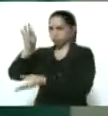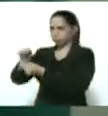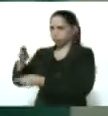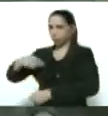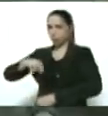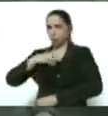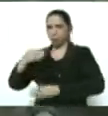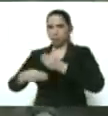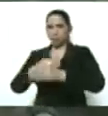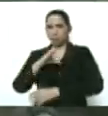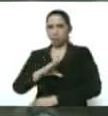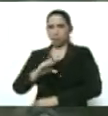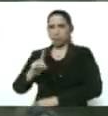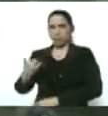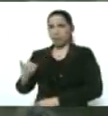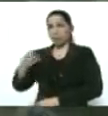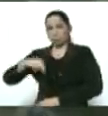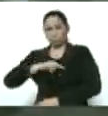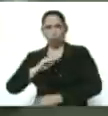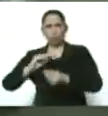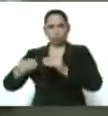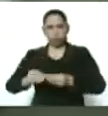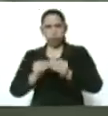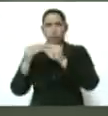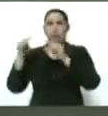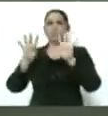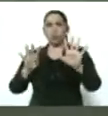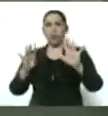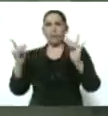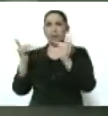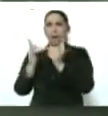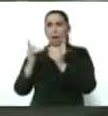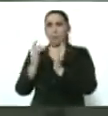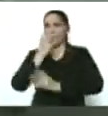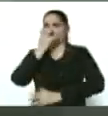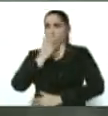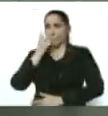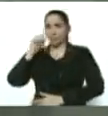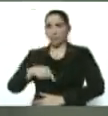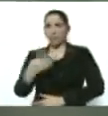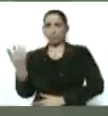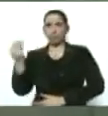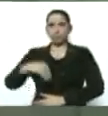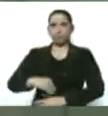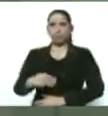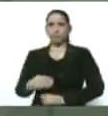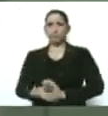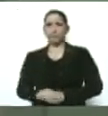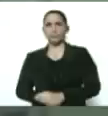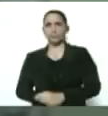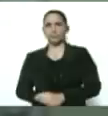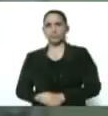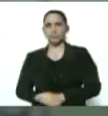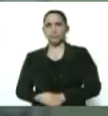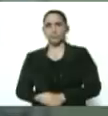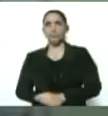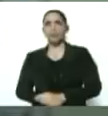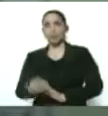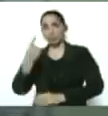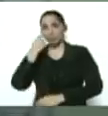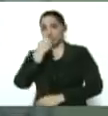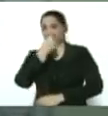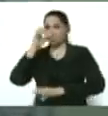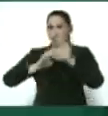en este CDI. Le recuperamos 9 camas de terapia intensiva, aportamos lo que es la parte de